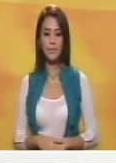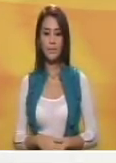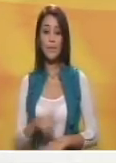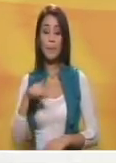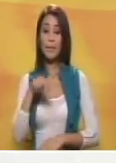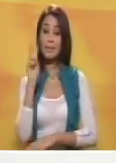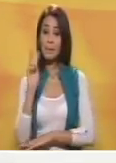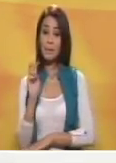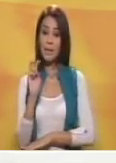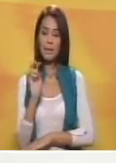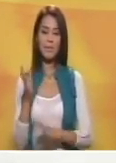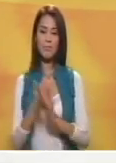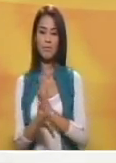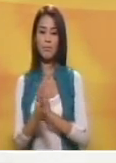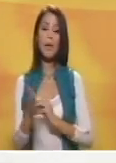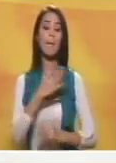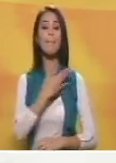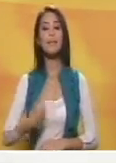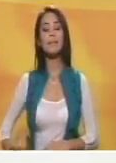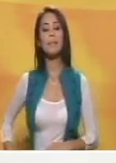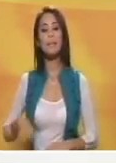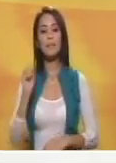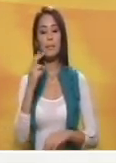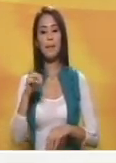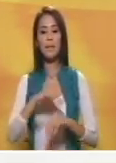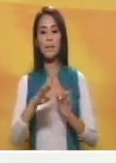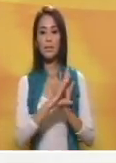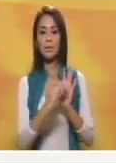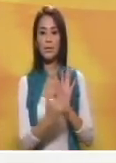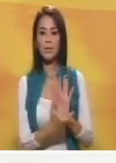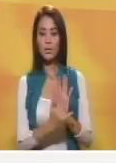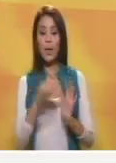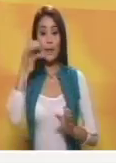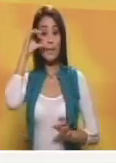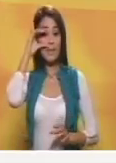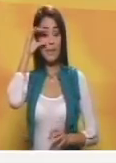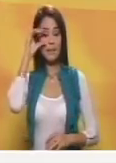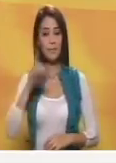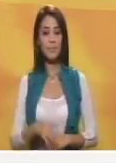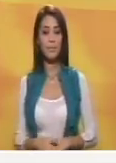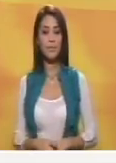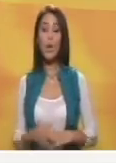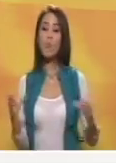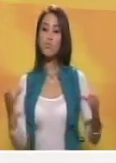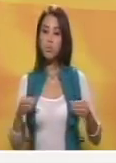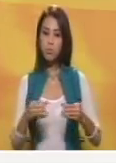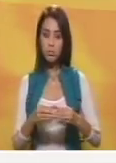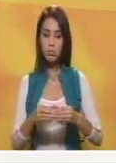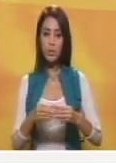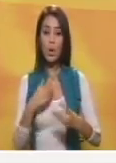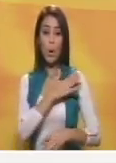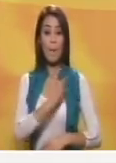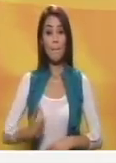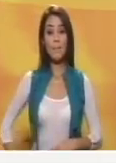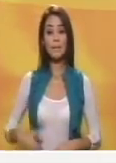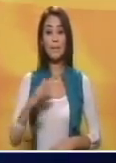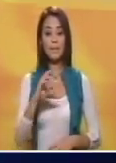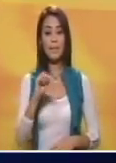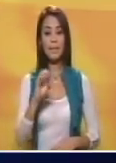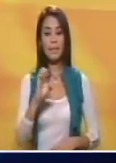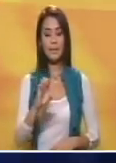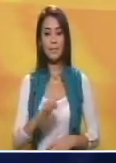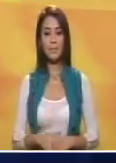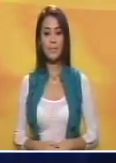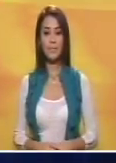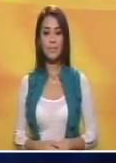este viernes está previsto que la presidenta de la Asamblea Nacional Constituyente, Delcy Rodríguez, sostenga una reunión con la presidenta del CNE, Tibisa y